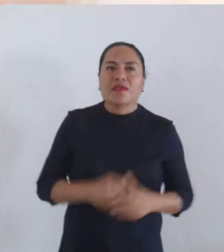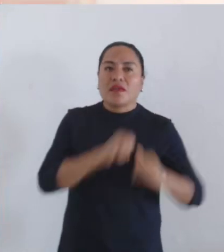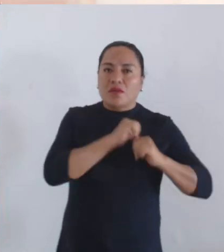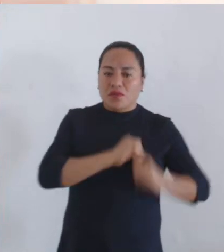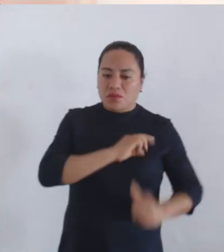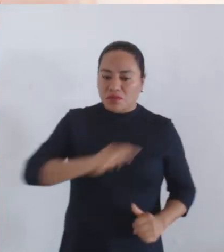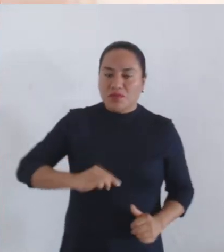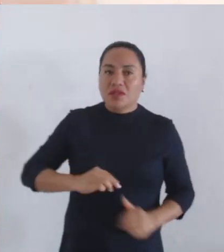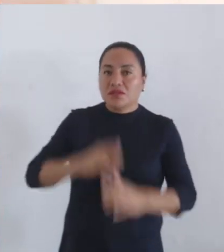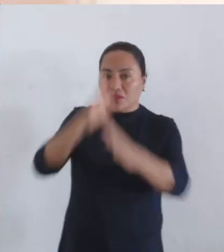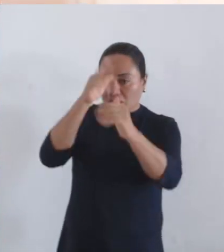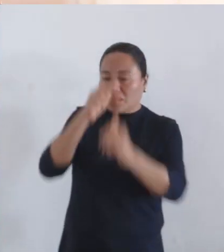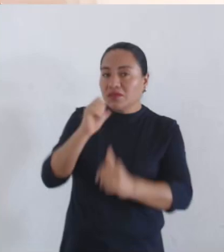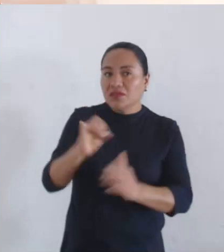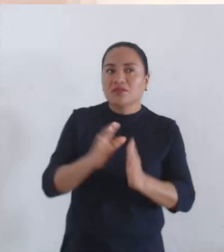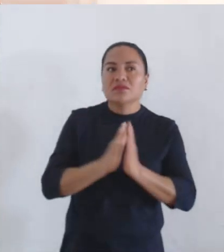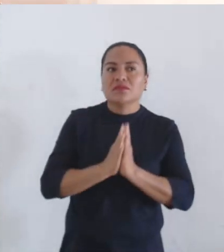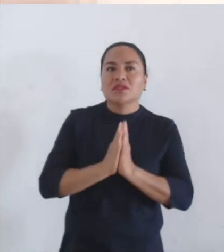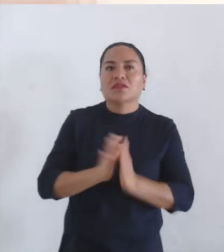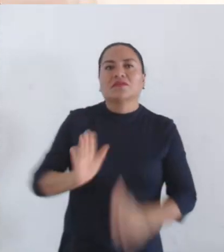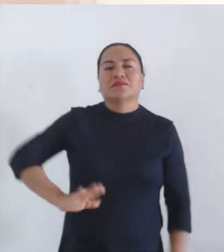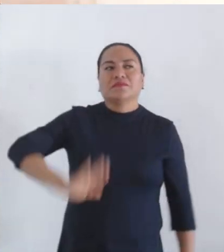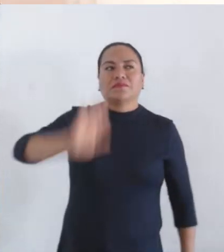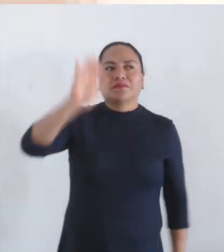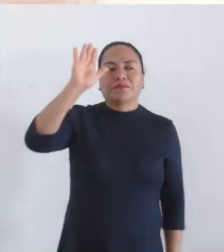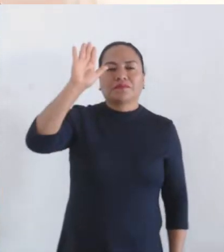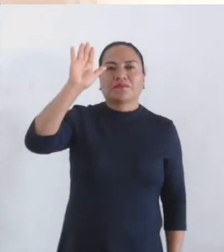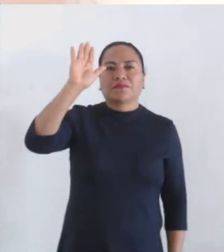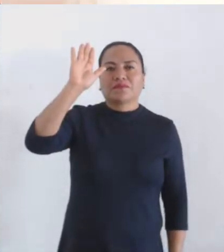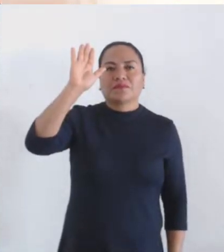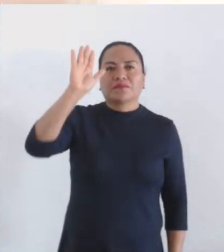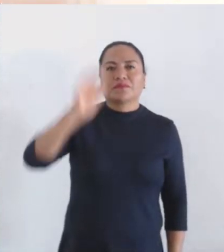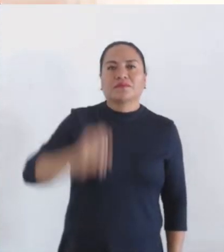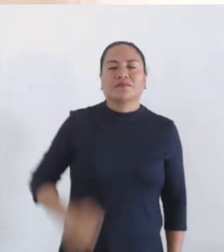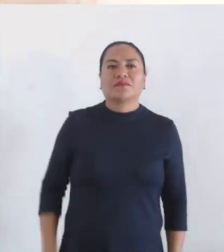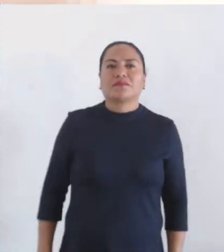Quienes estén a favor de la aprobación, sírvanse levantar la mano.